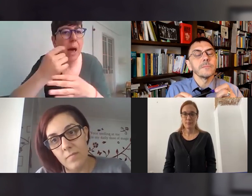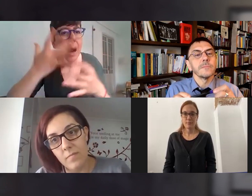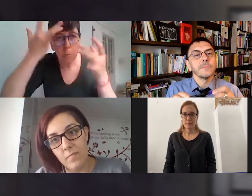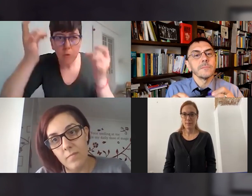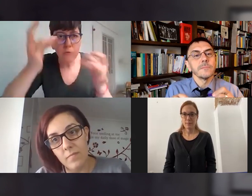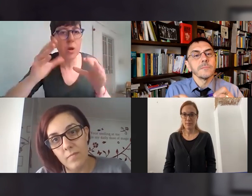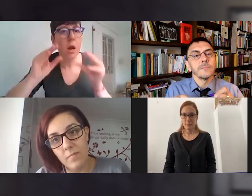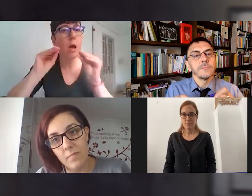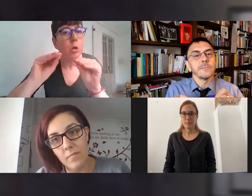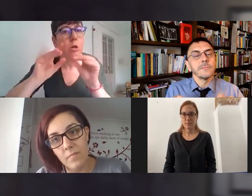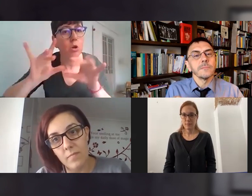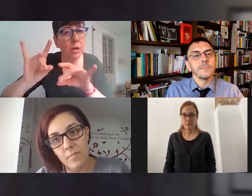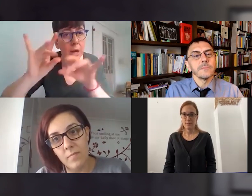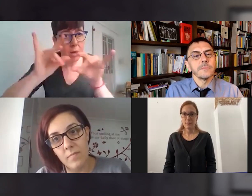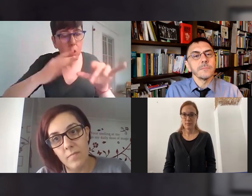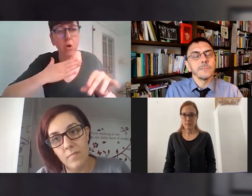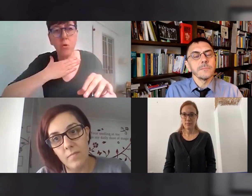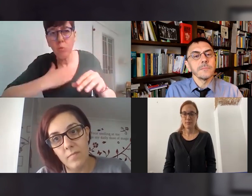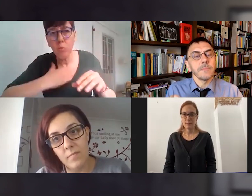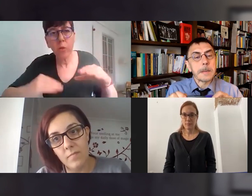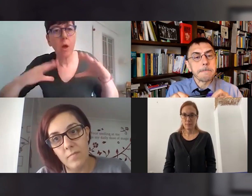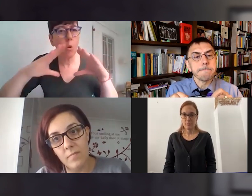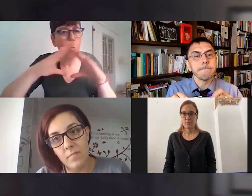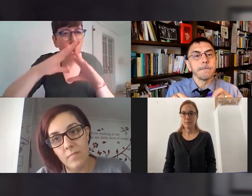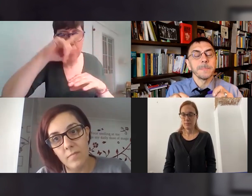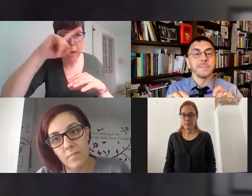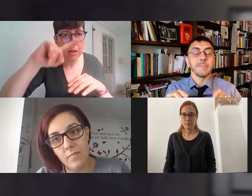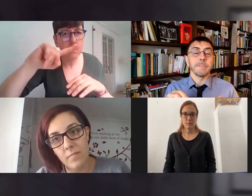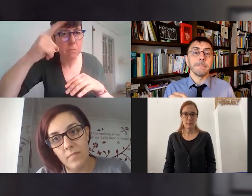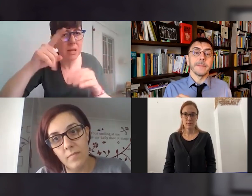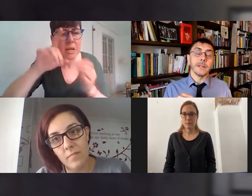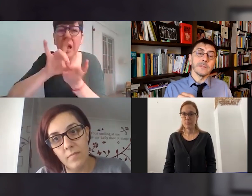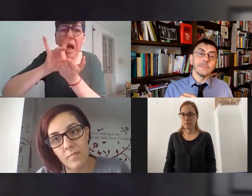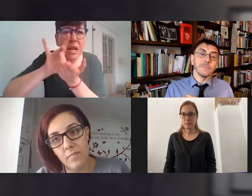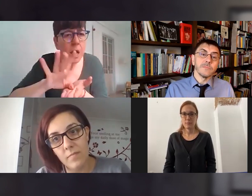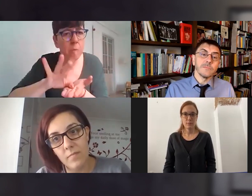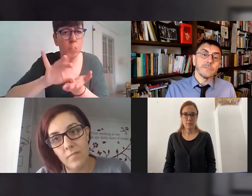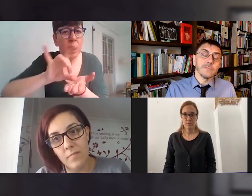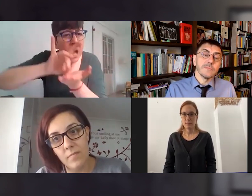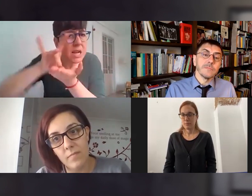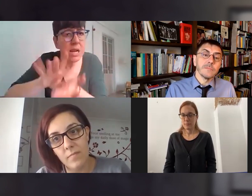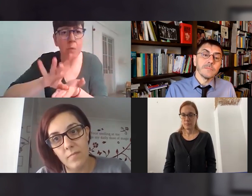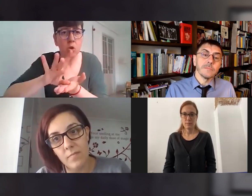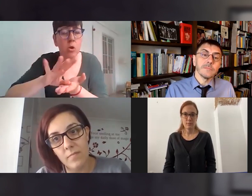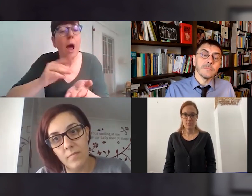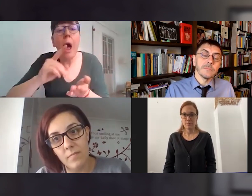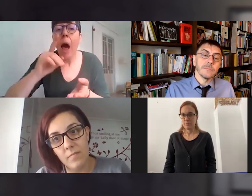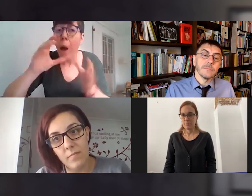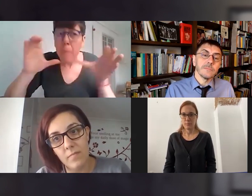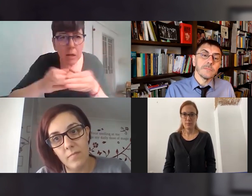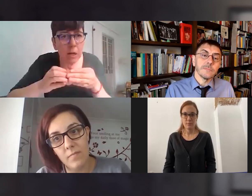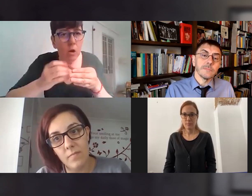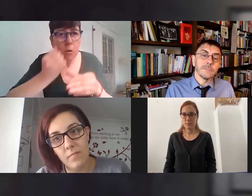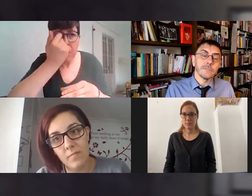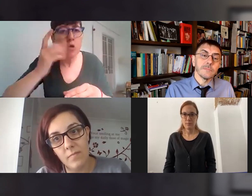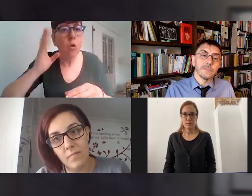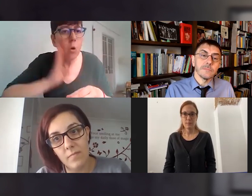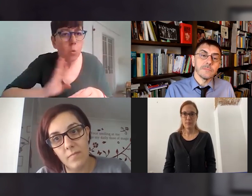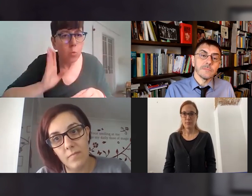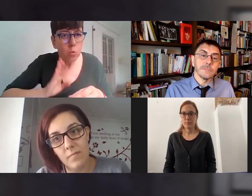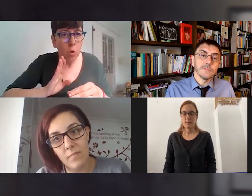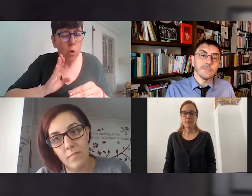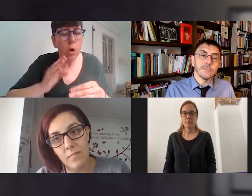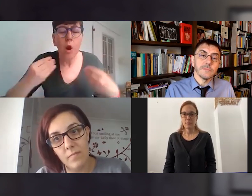a ayudarnos entre todos para que por fin ya en todos los territorios, en la Comunidad de Madrid, en Cataluña, en Murcia,